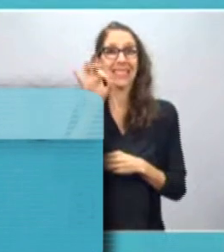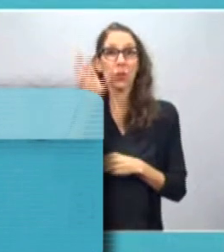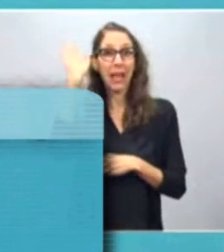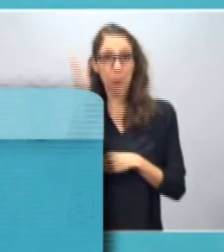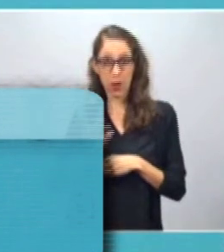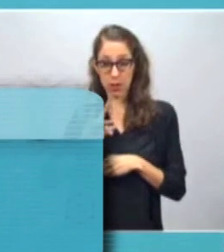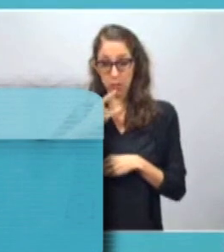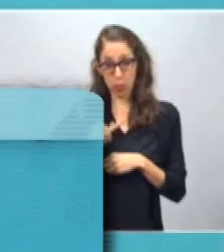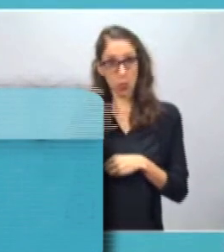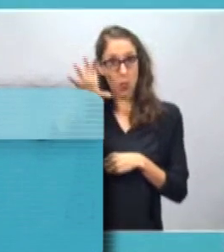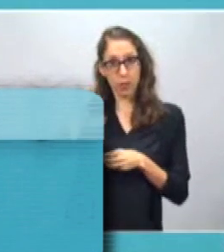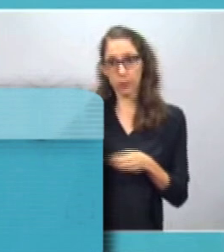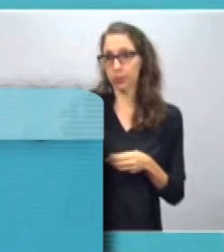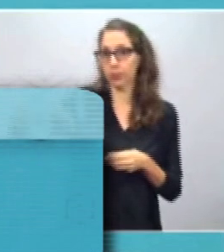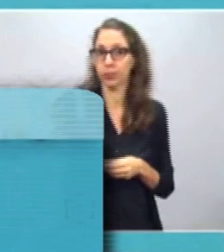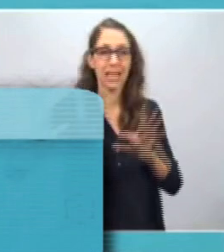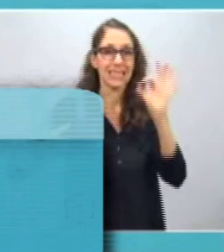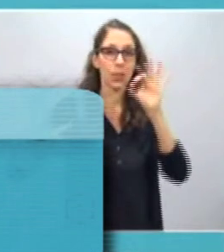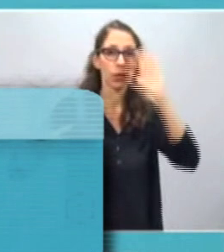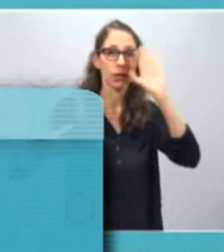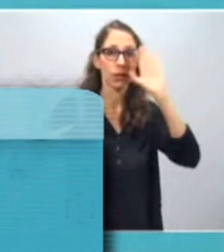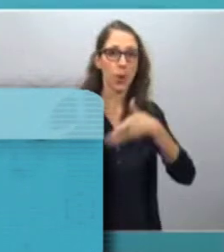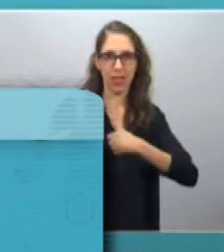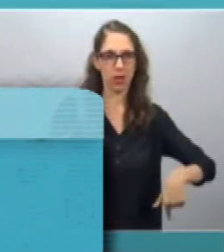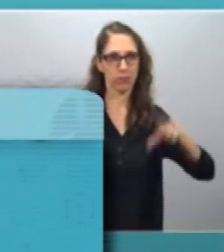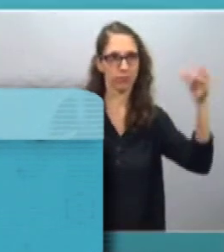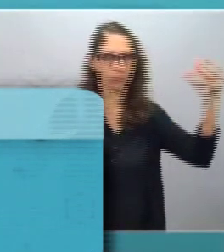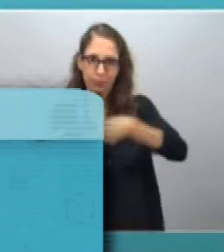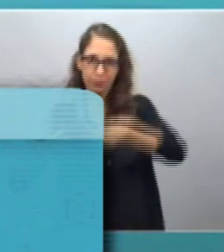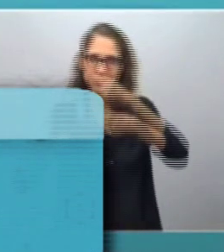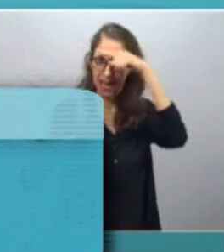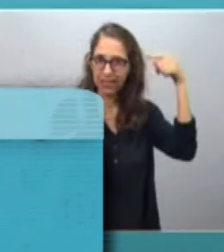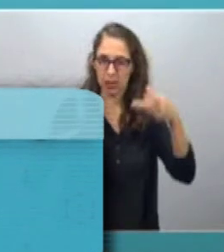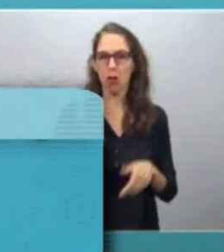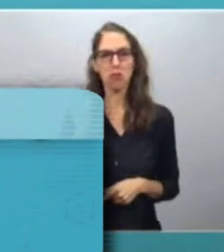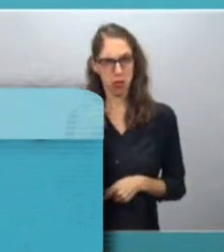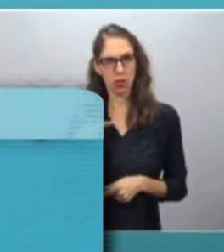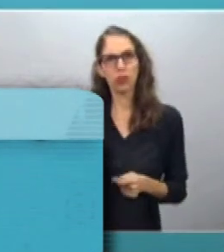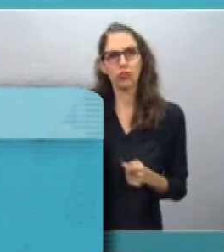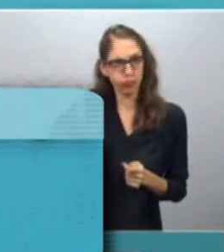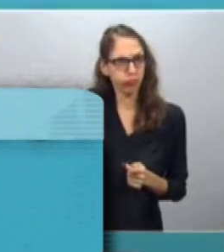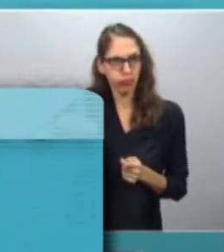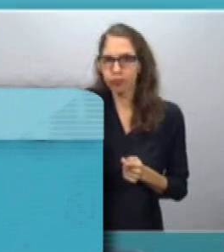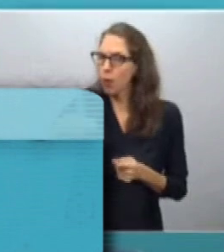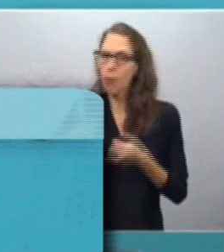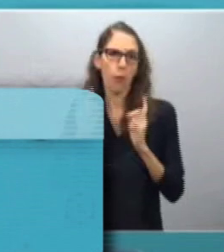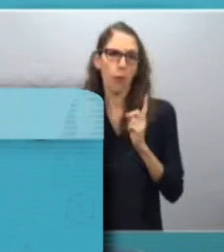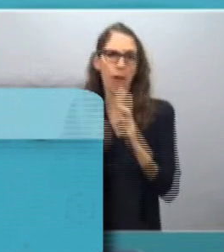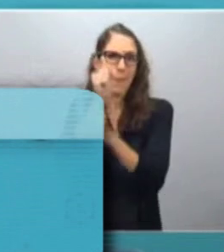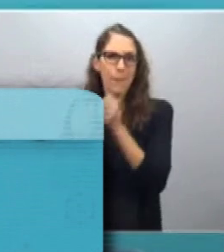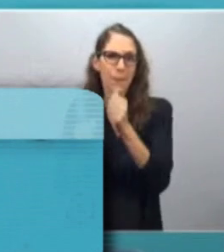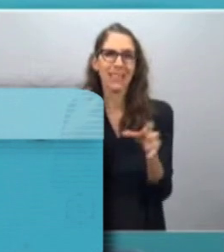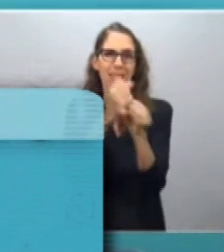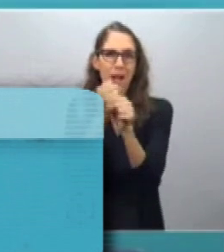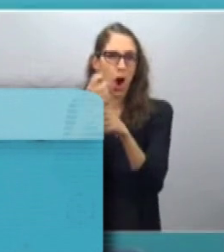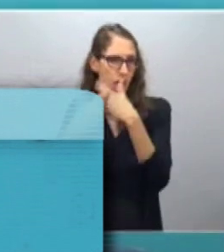pagaba la provincia, 50% lo pagaba Nación. Bueno, nosotros, la provincia de Buenos Aires, sigue pagándole a las empresas de transporte del